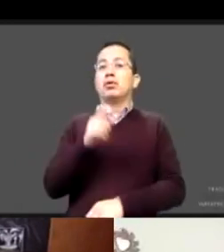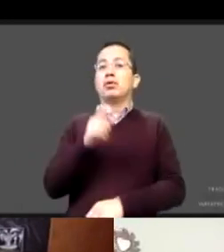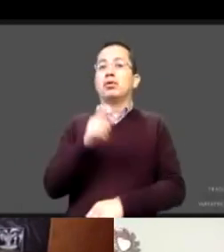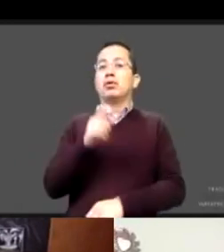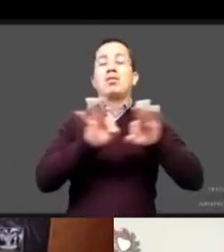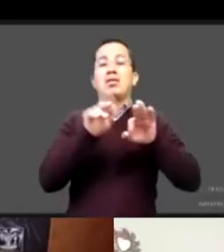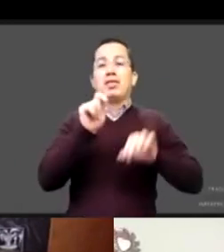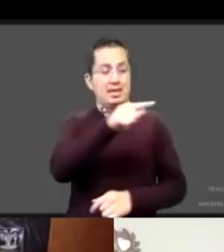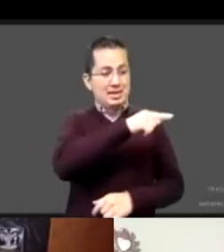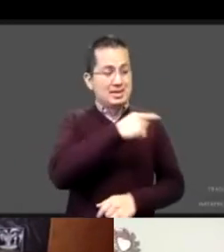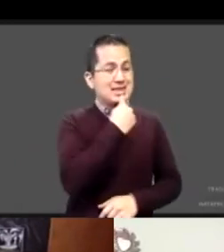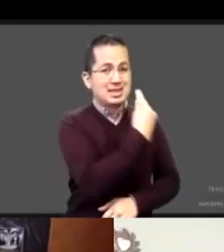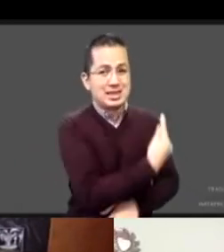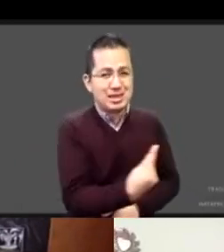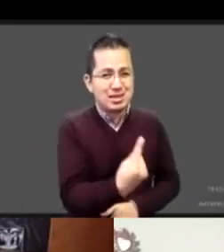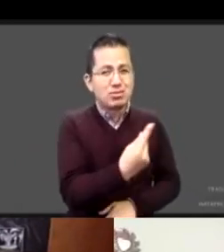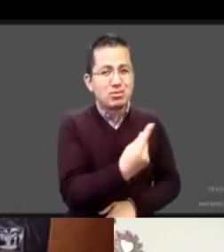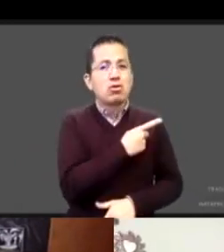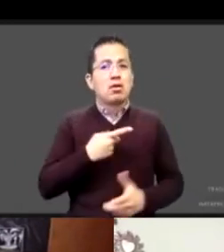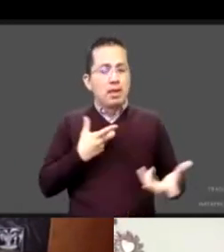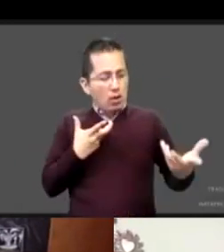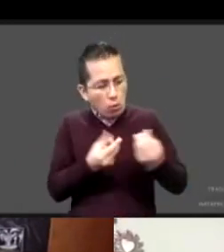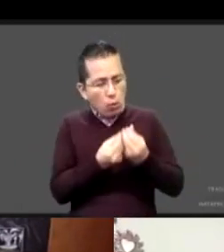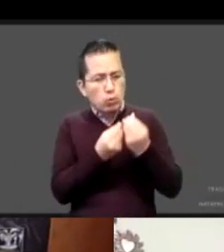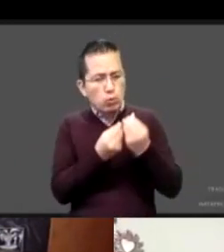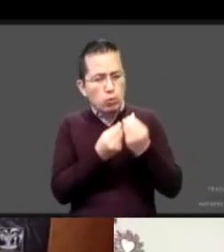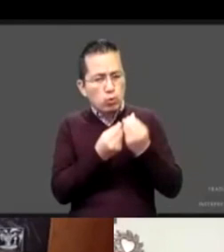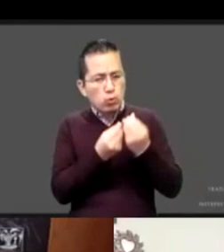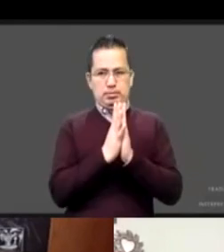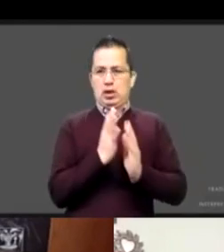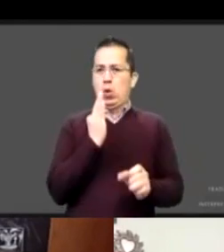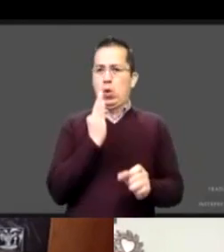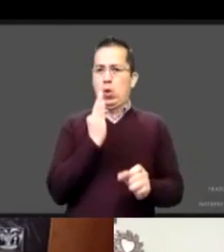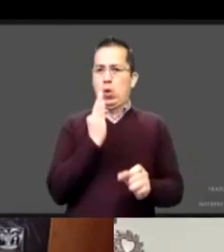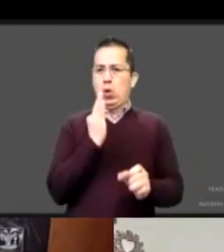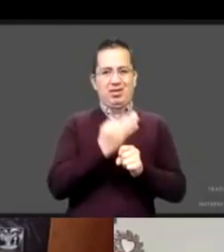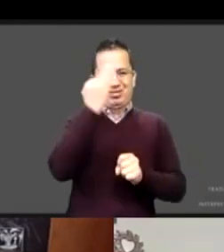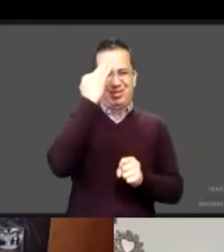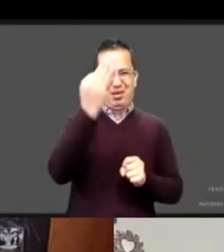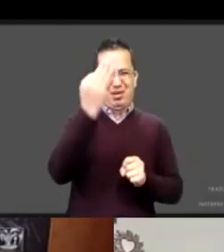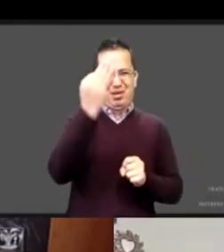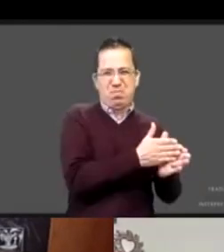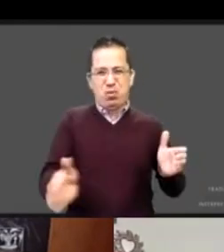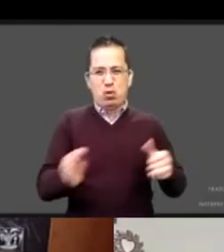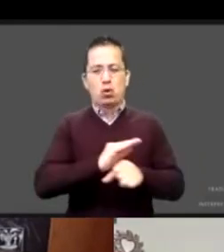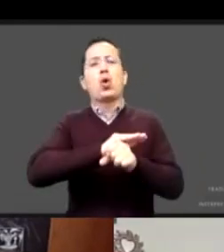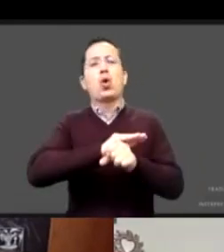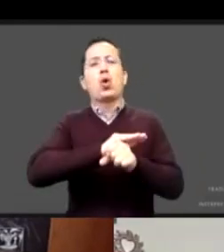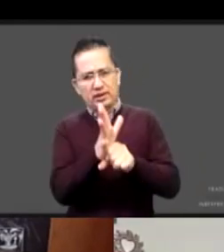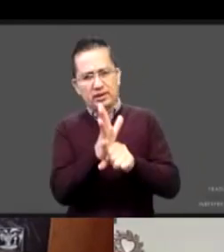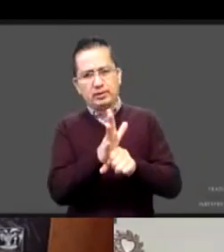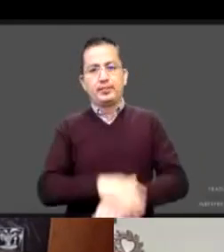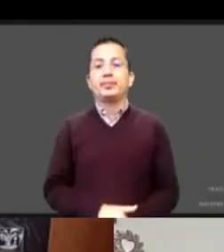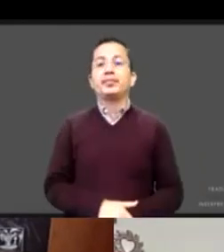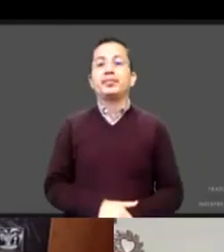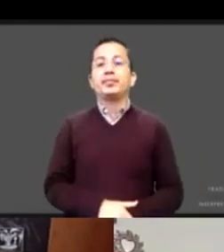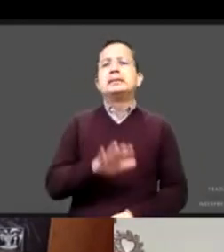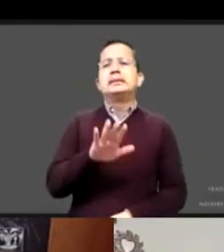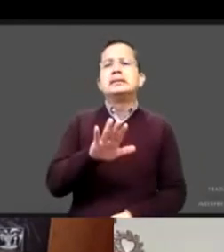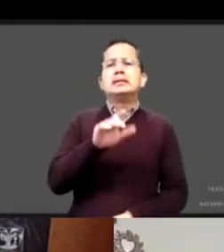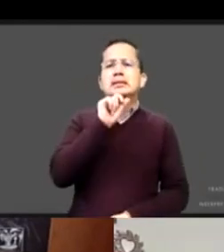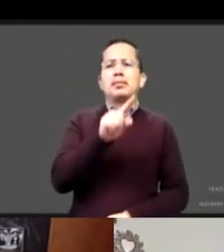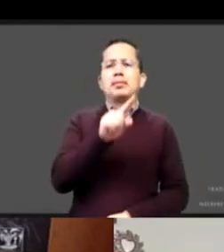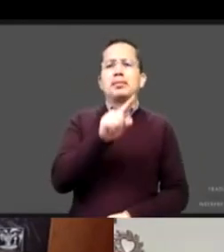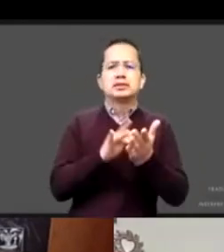y después de la pandemia. Agradecemos también a nuestros amigos de intérpretes de lengua de